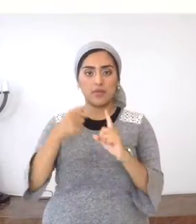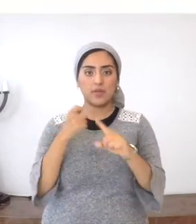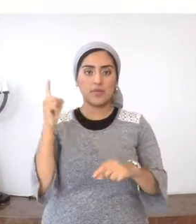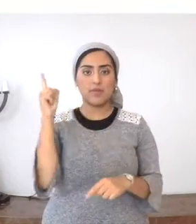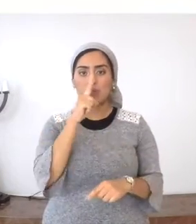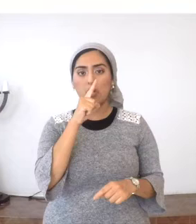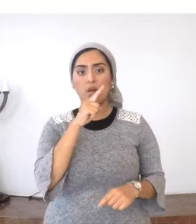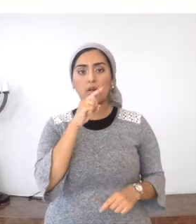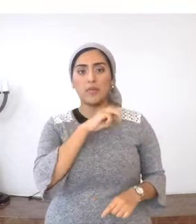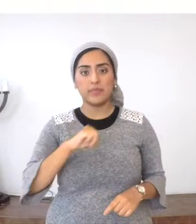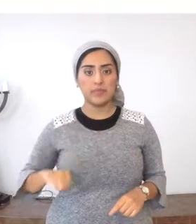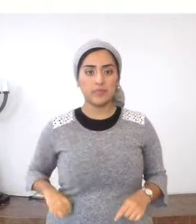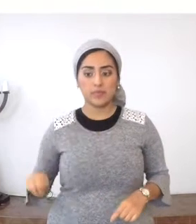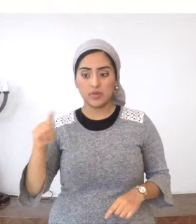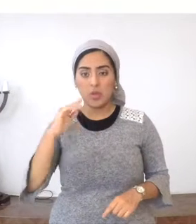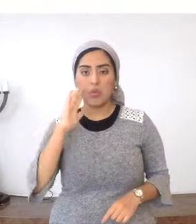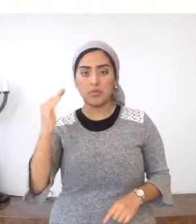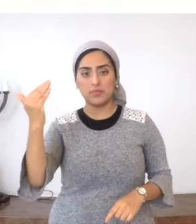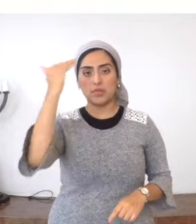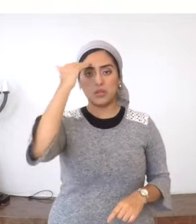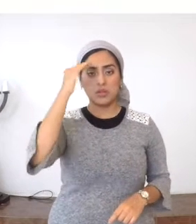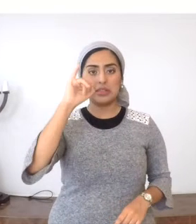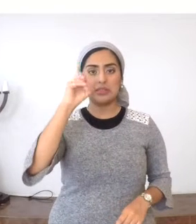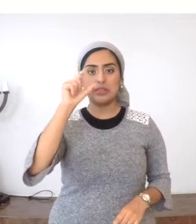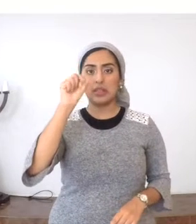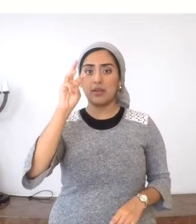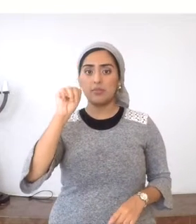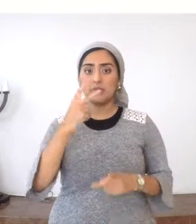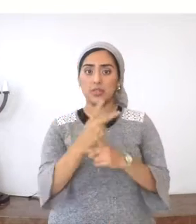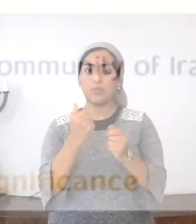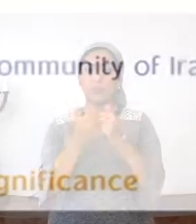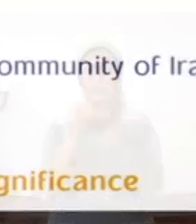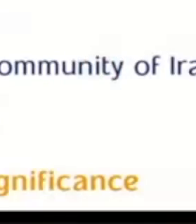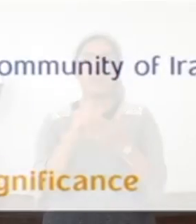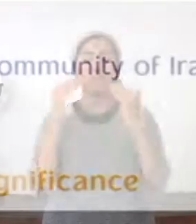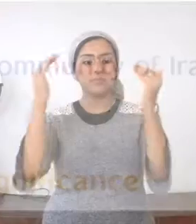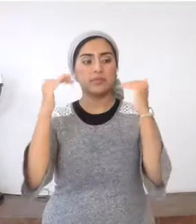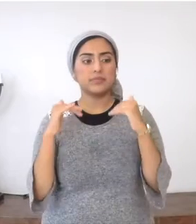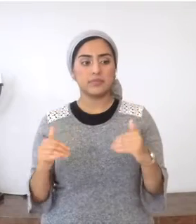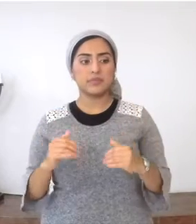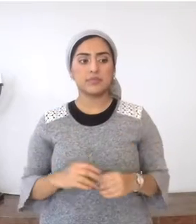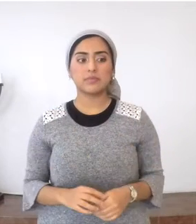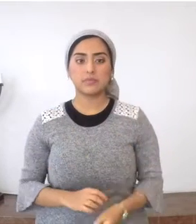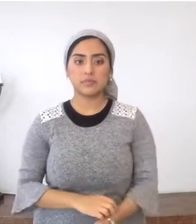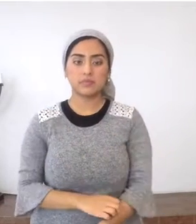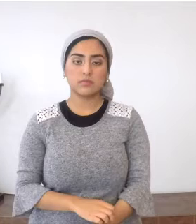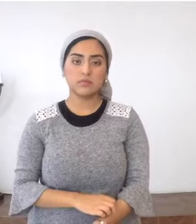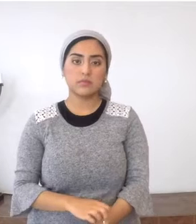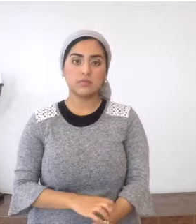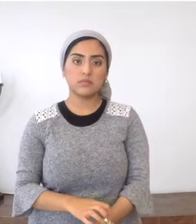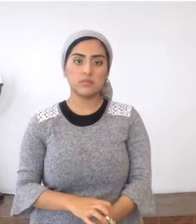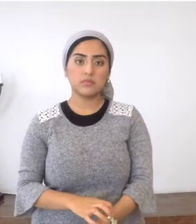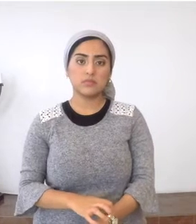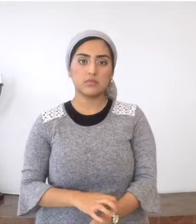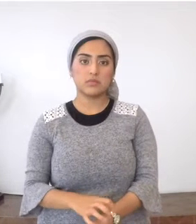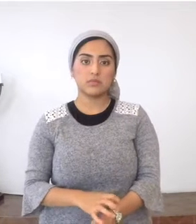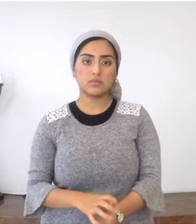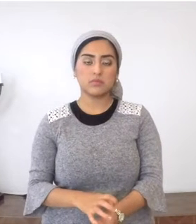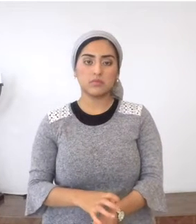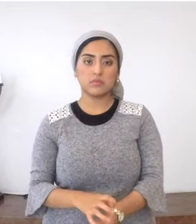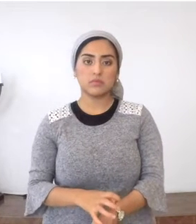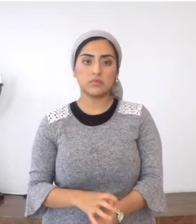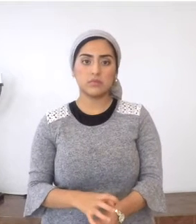antimashíaj El espíritu El antimashíaj Lo puede hacer El reconocimiento Del islam Cuidado Seguimos